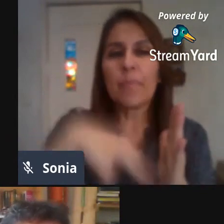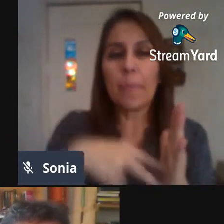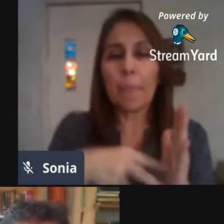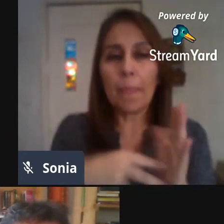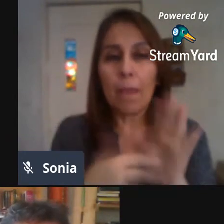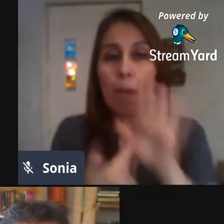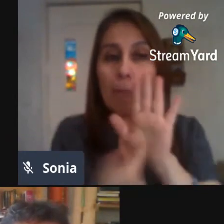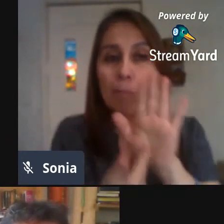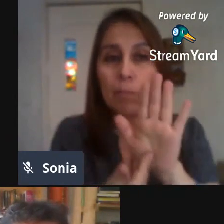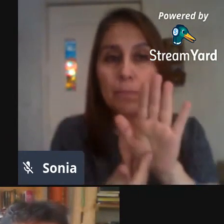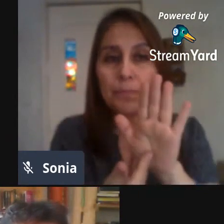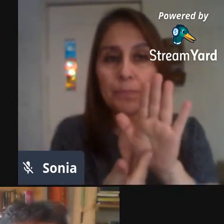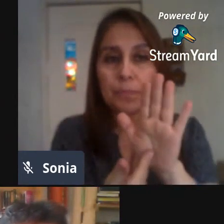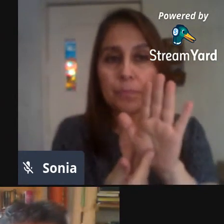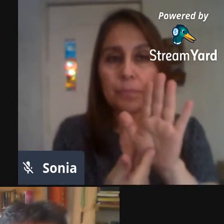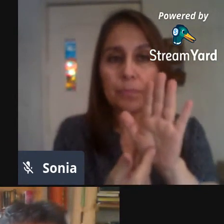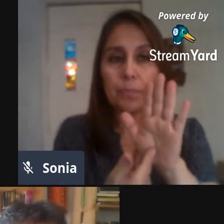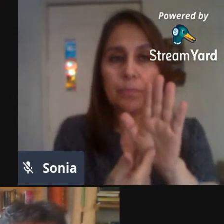a lomo de mula